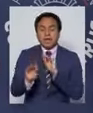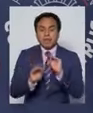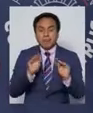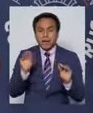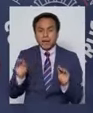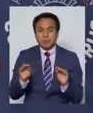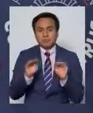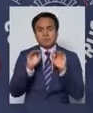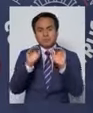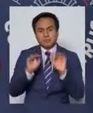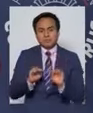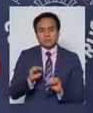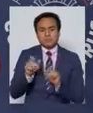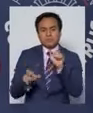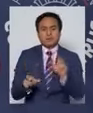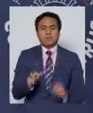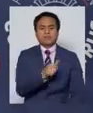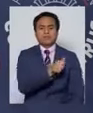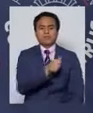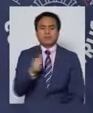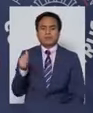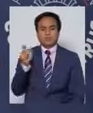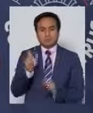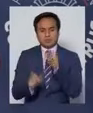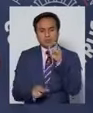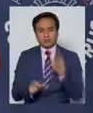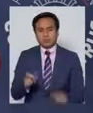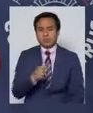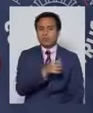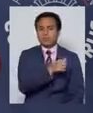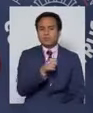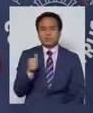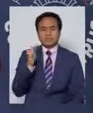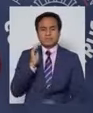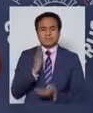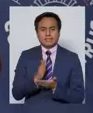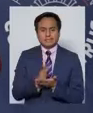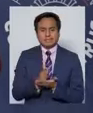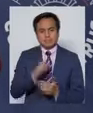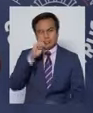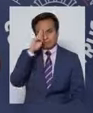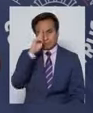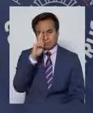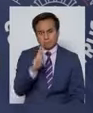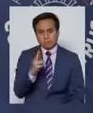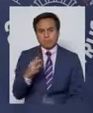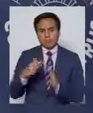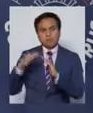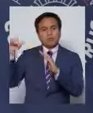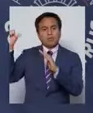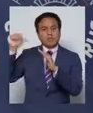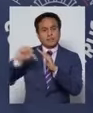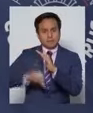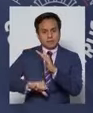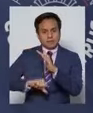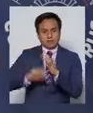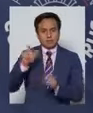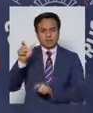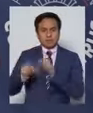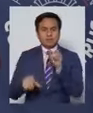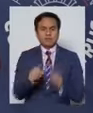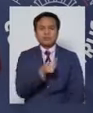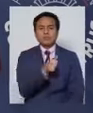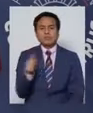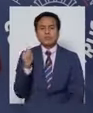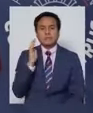es el mismo para todas las personas. Todas las personas deben respetar las cuarentenas. Todas las